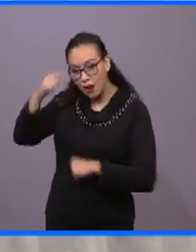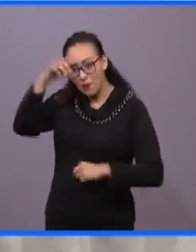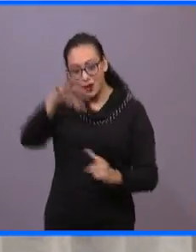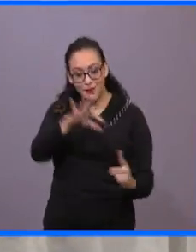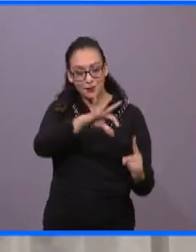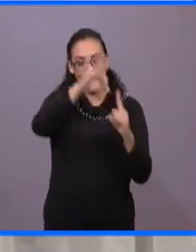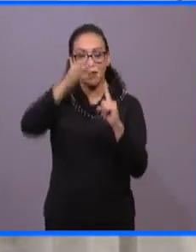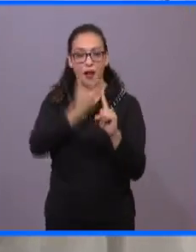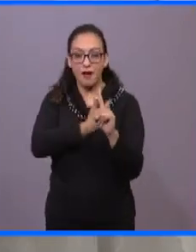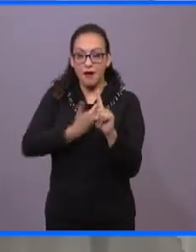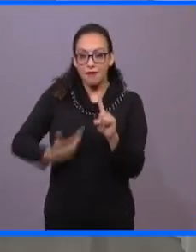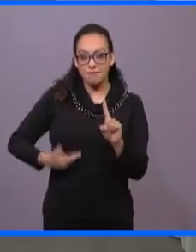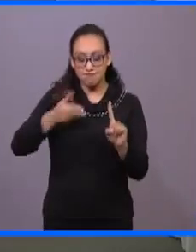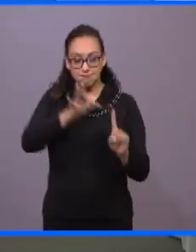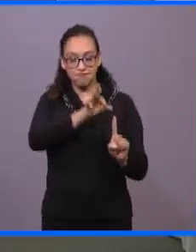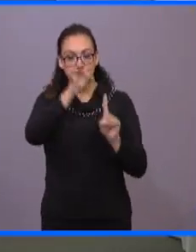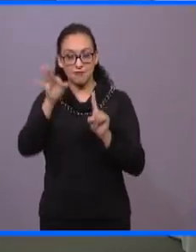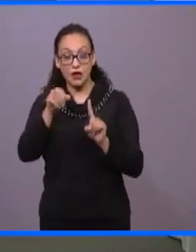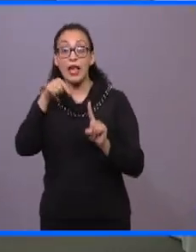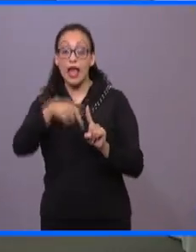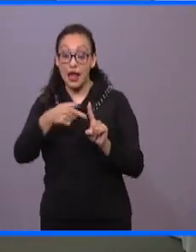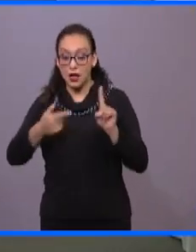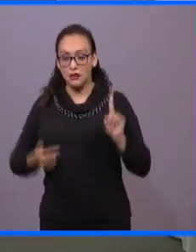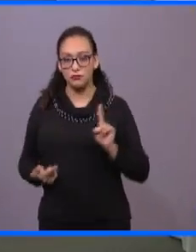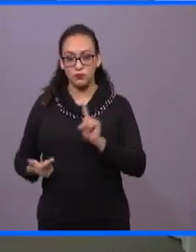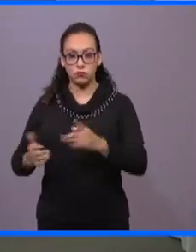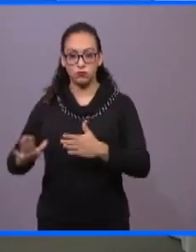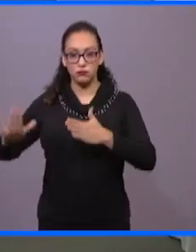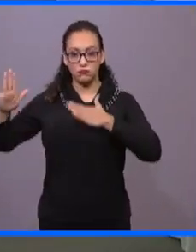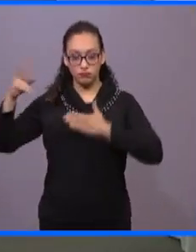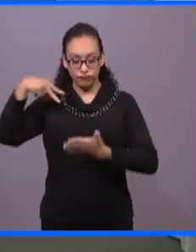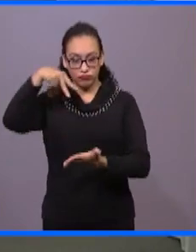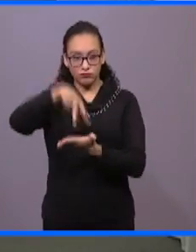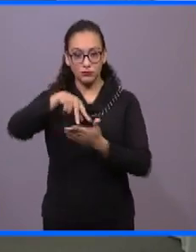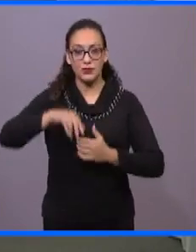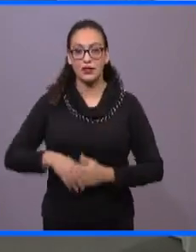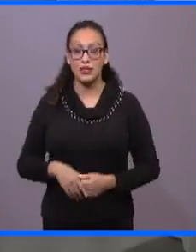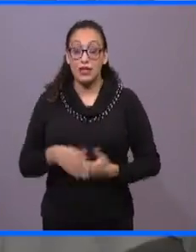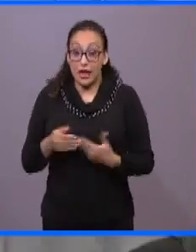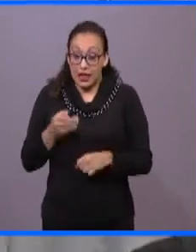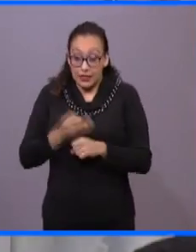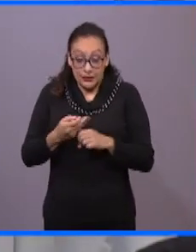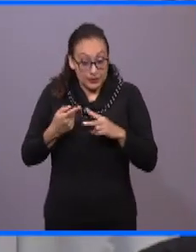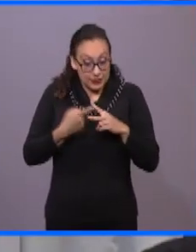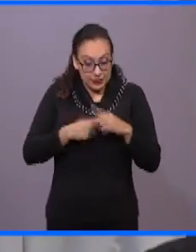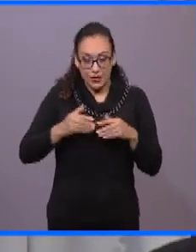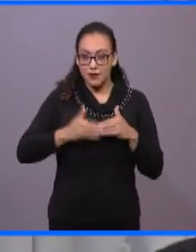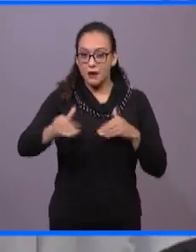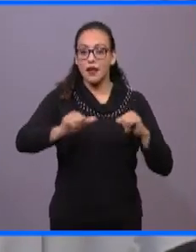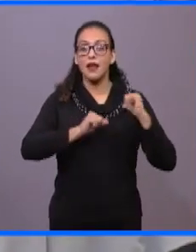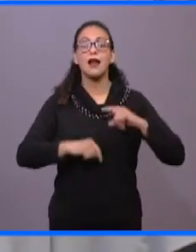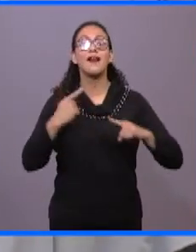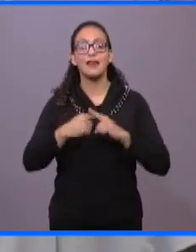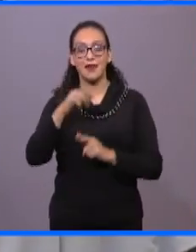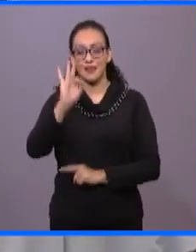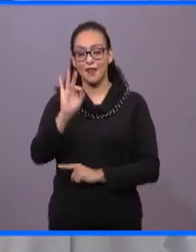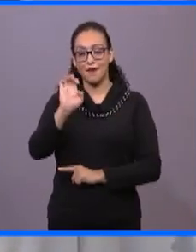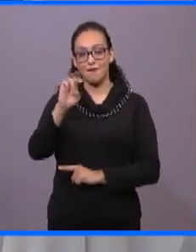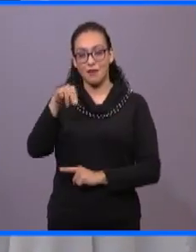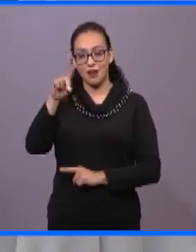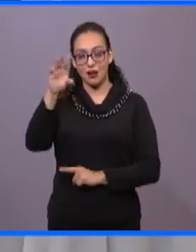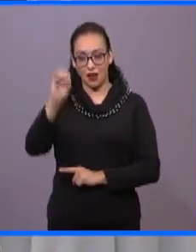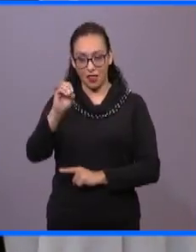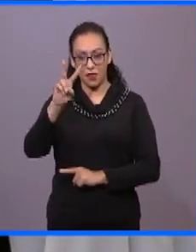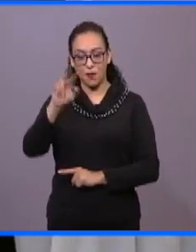del presidente del Consejo y la toma de protesta correspondiente, que a partir de ahora estará a cargo de Fernando